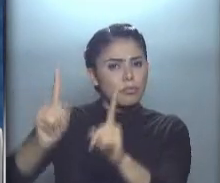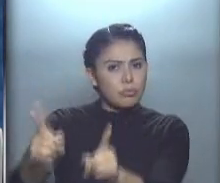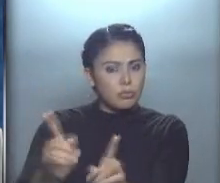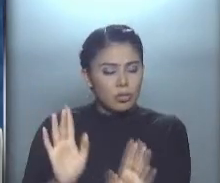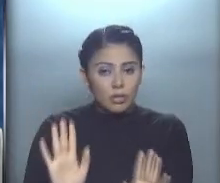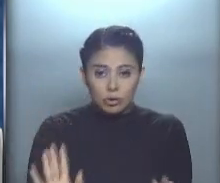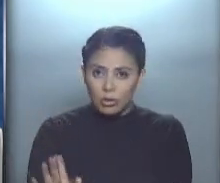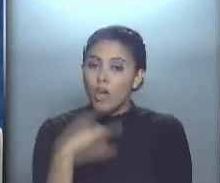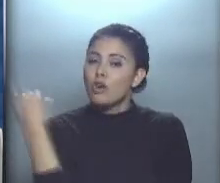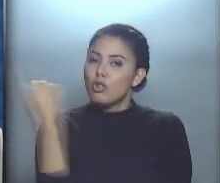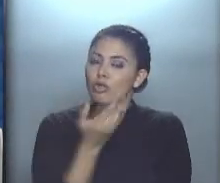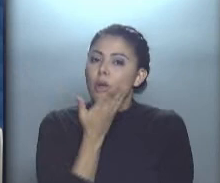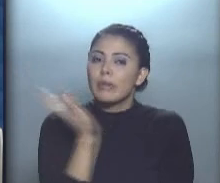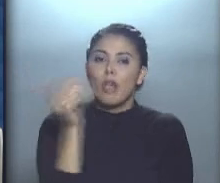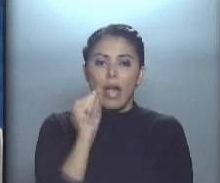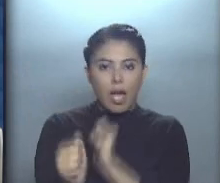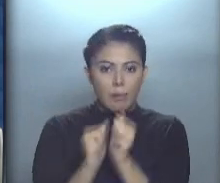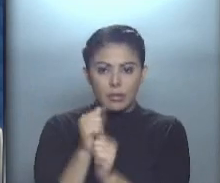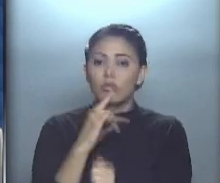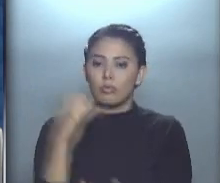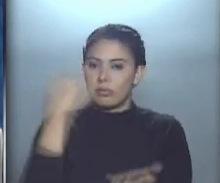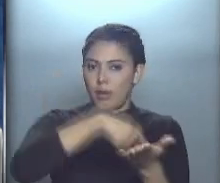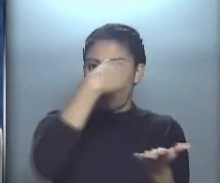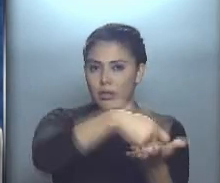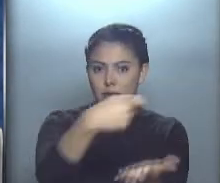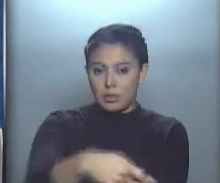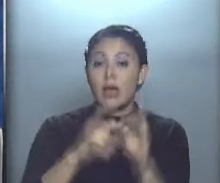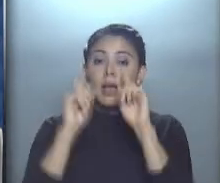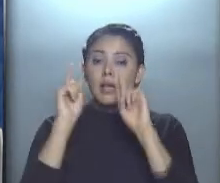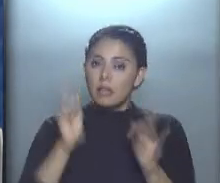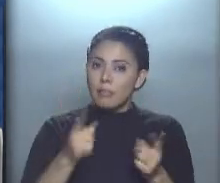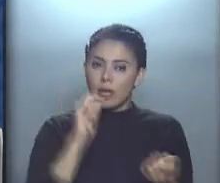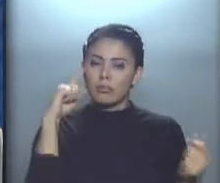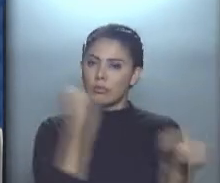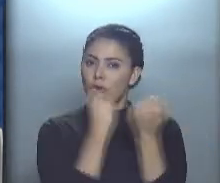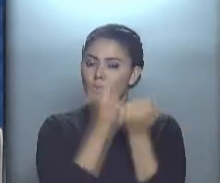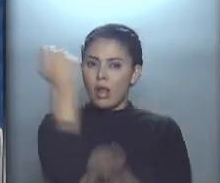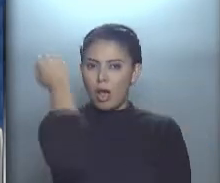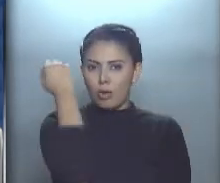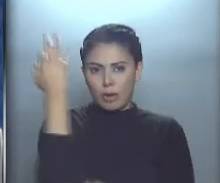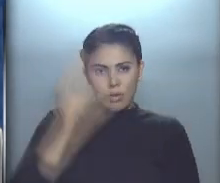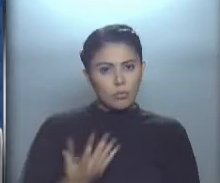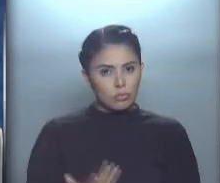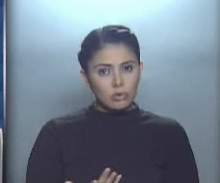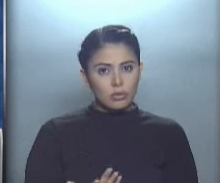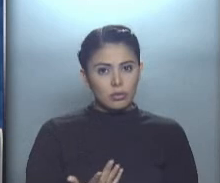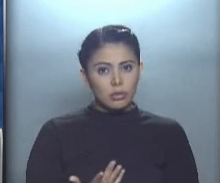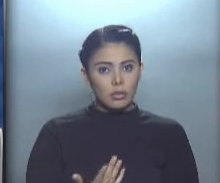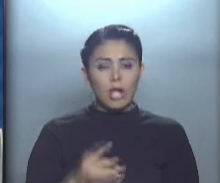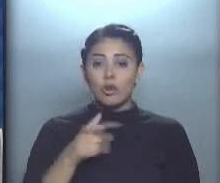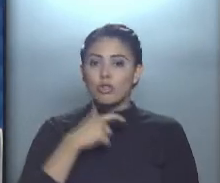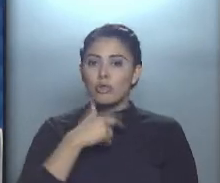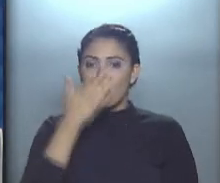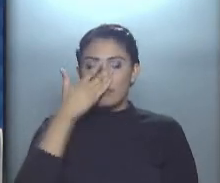En consecuencia, nosotros le pedimos a los empresarios inversiones, pero también una regulación económica adecuada para que no se apropie